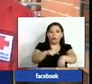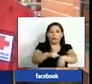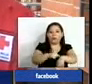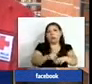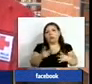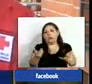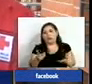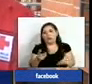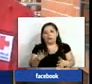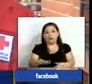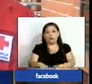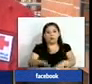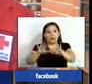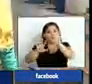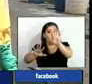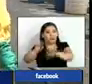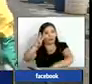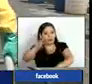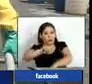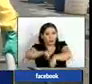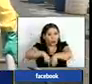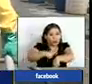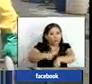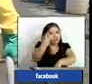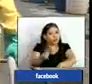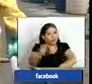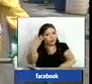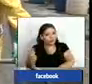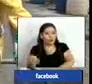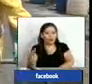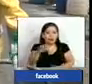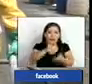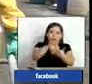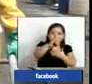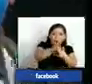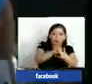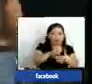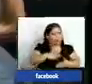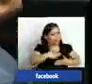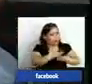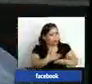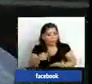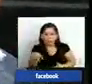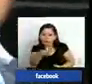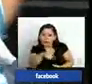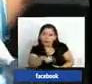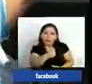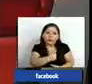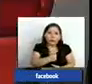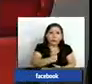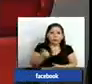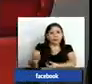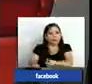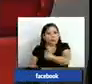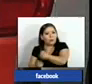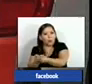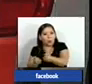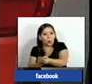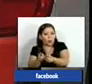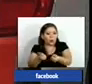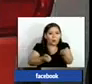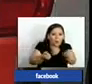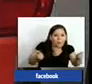de 12 horas diarias. Sin embargo, los proyectos de ayuda a comunidades vulnerables, asistencia en accidentes